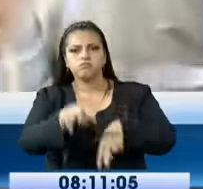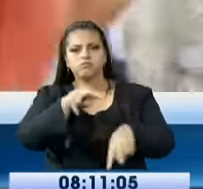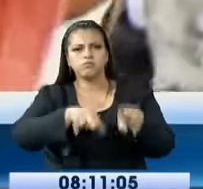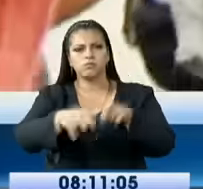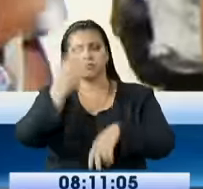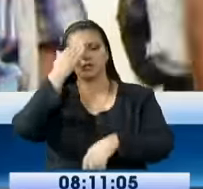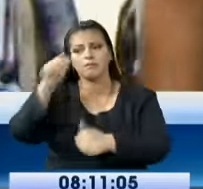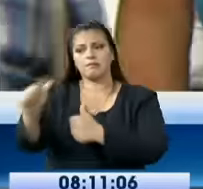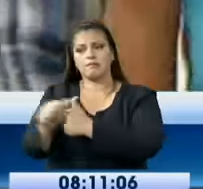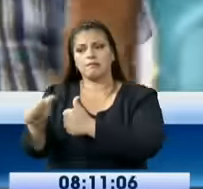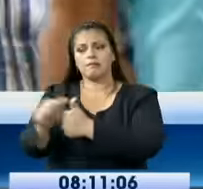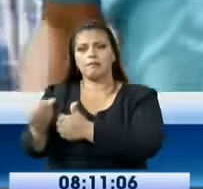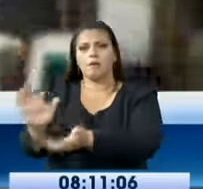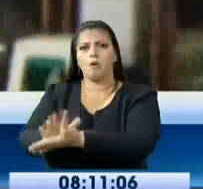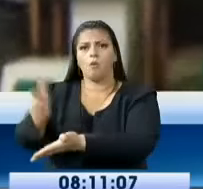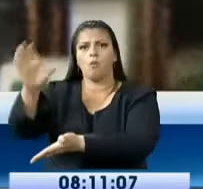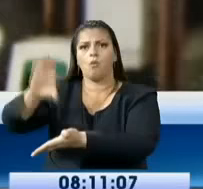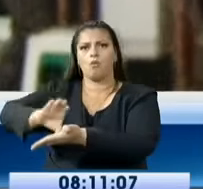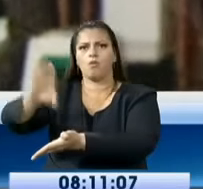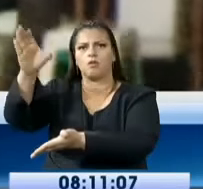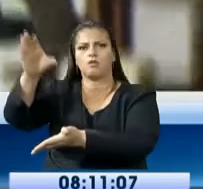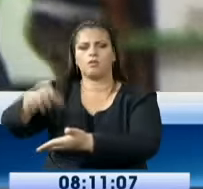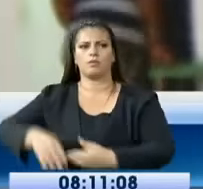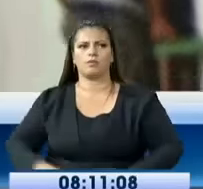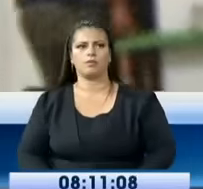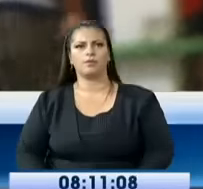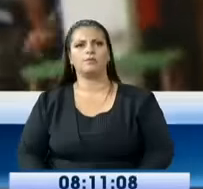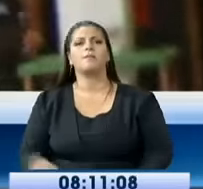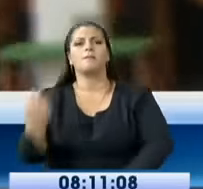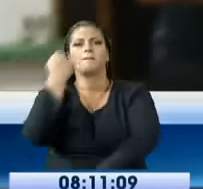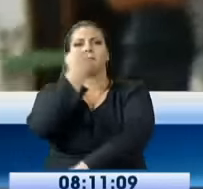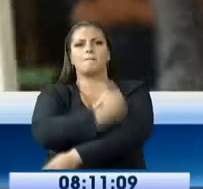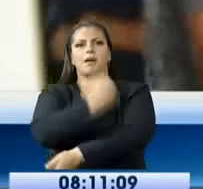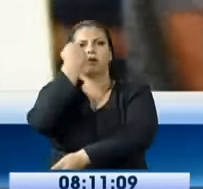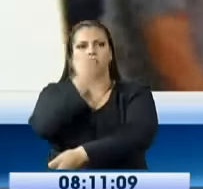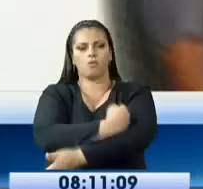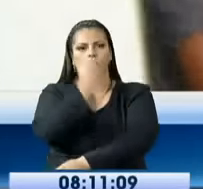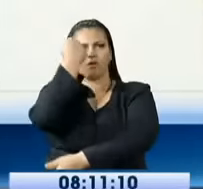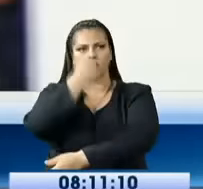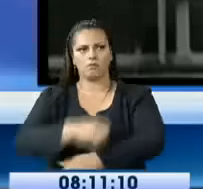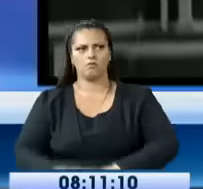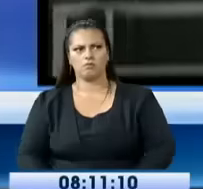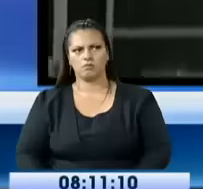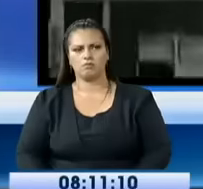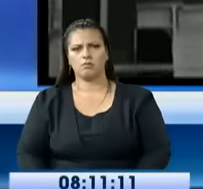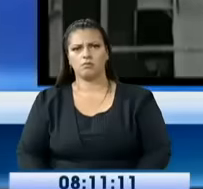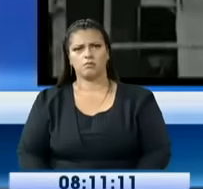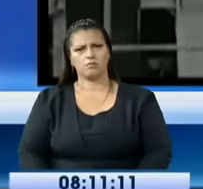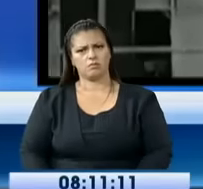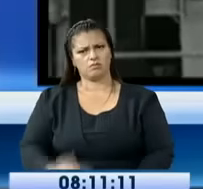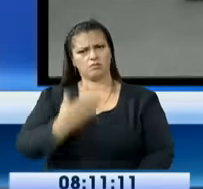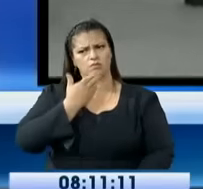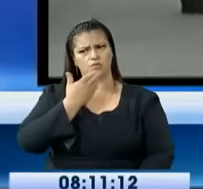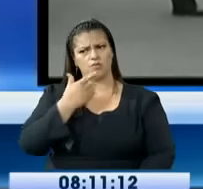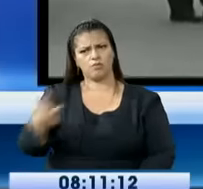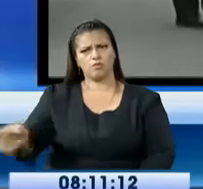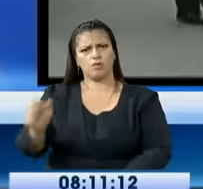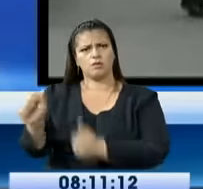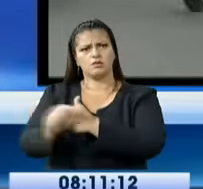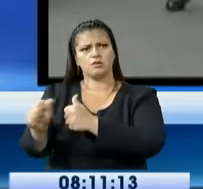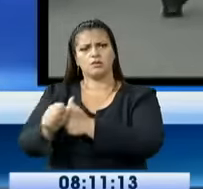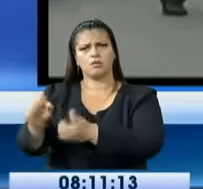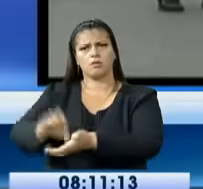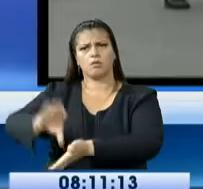la parroquia Pascuales. Pleno barrio, ustedes ven cómo se desarrolla un prostíbulo. Sí, los chicos ya están saliendo de clases. Este es el lugar